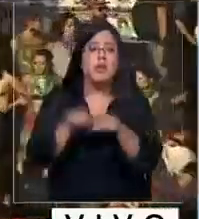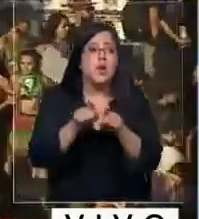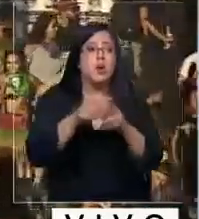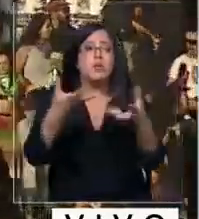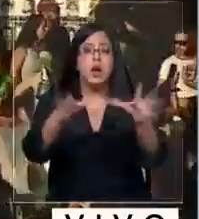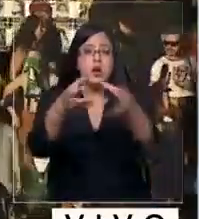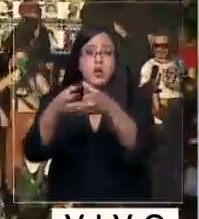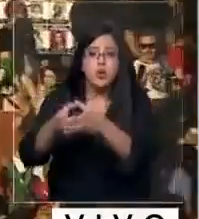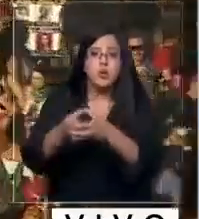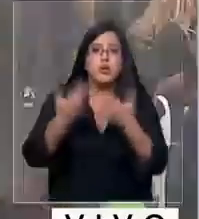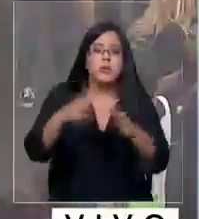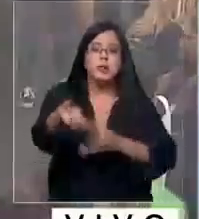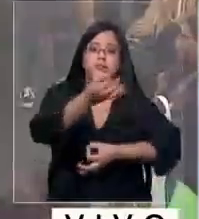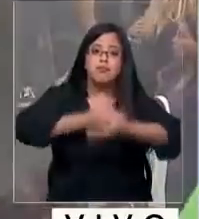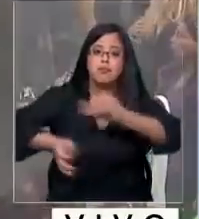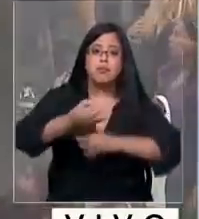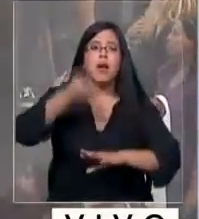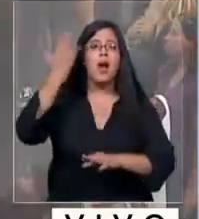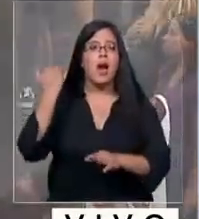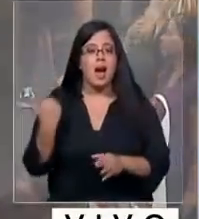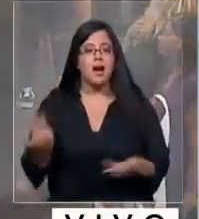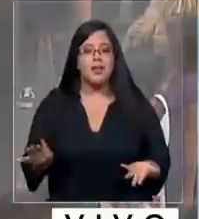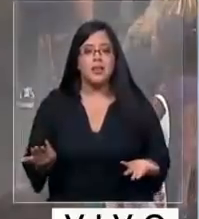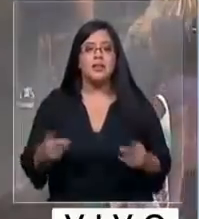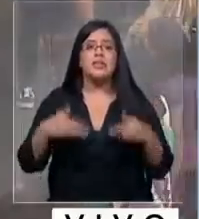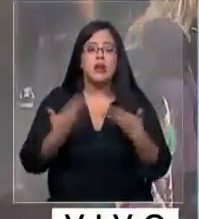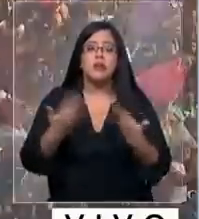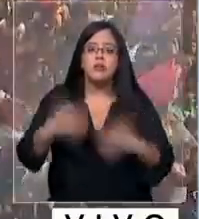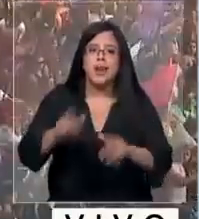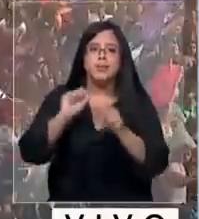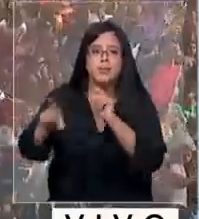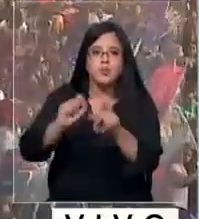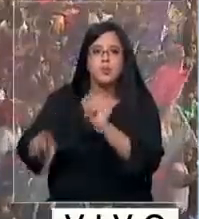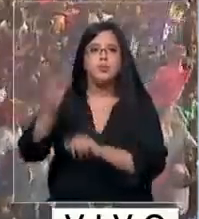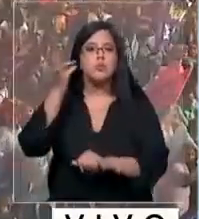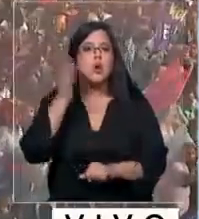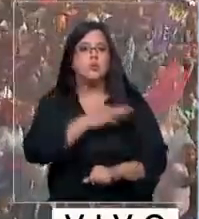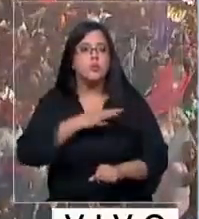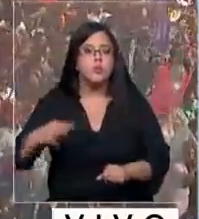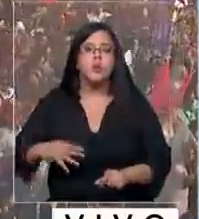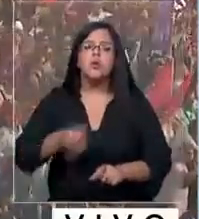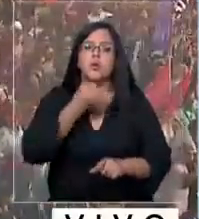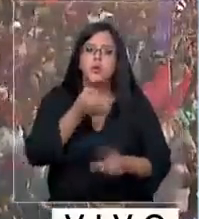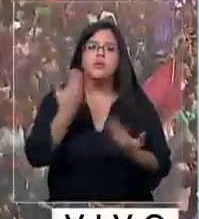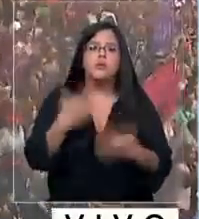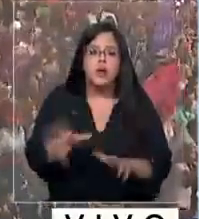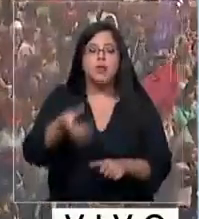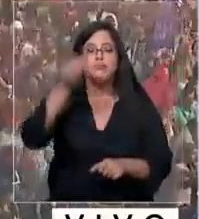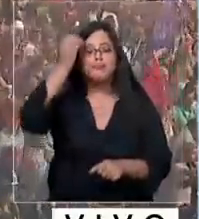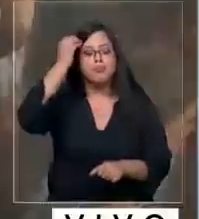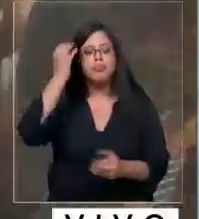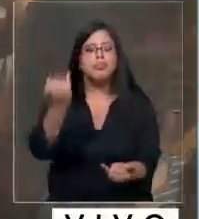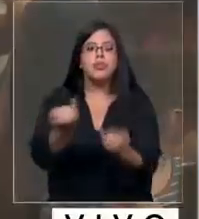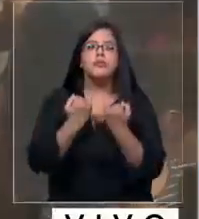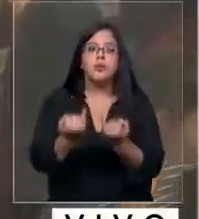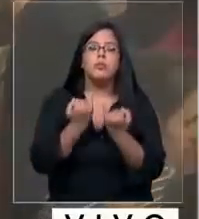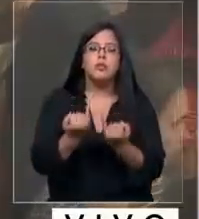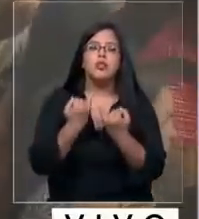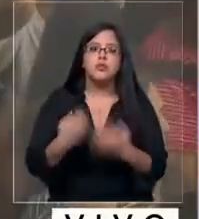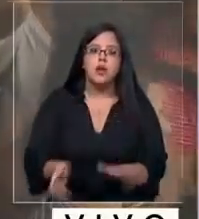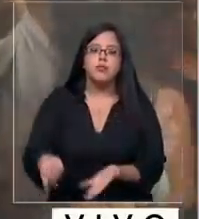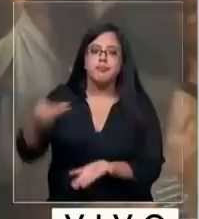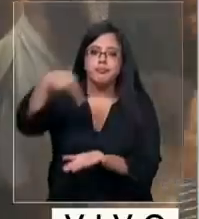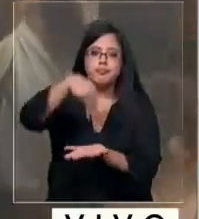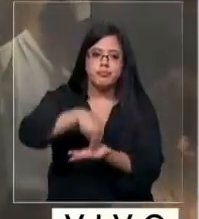también lo han dicho en más de una oportunidad ahora ya se ha defendido ha dicho que está desde el día uno consciente informando estando ahí con